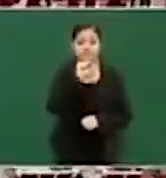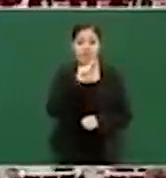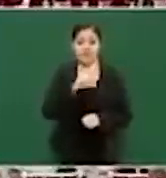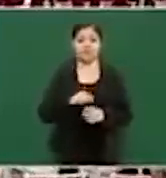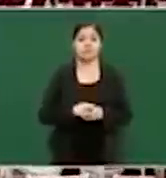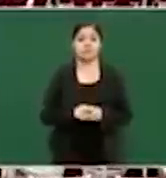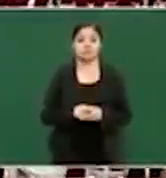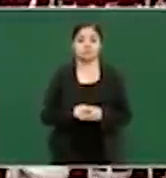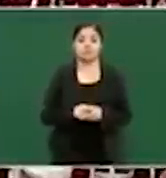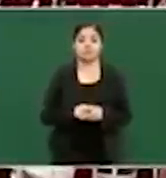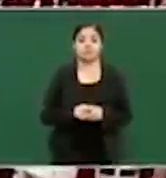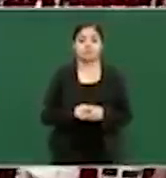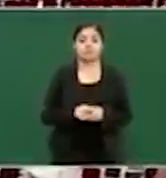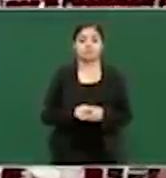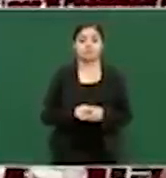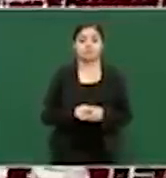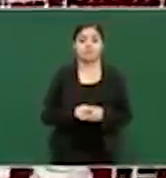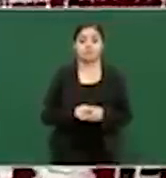llevar a cabo